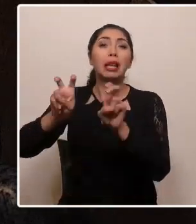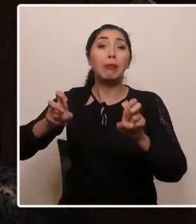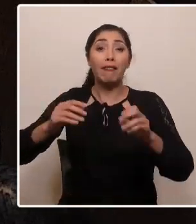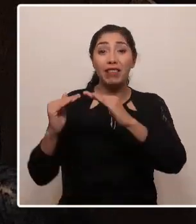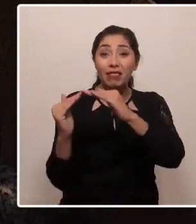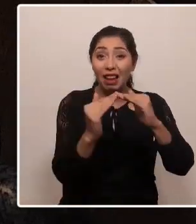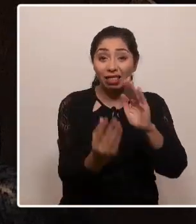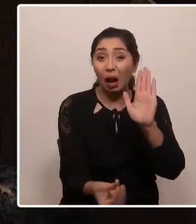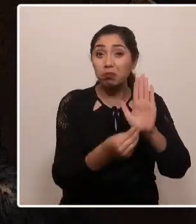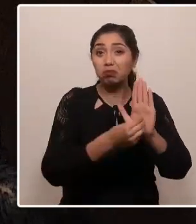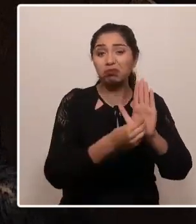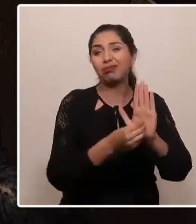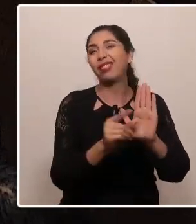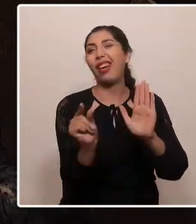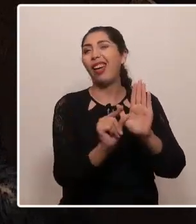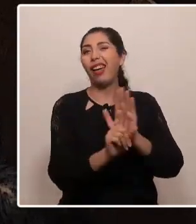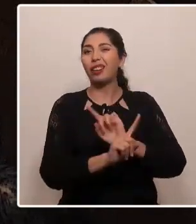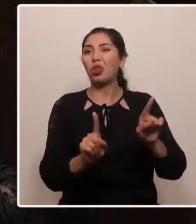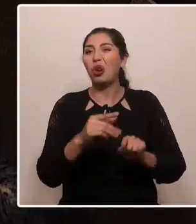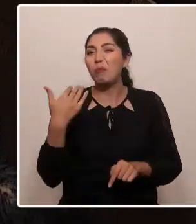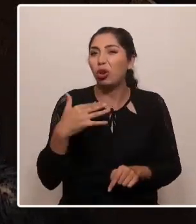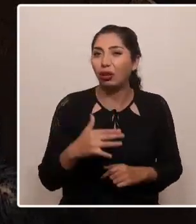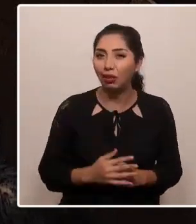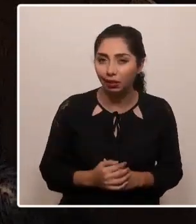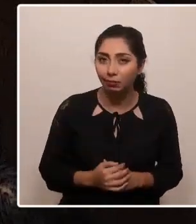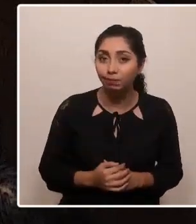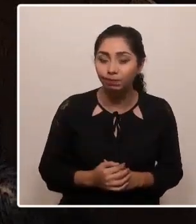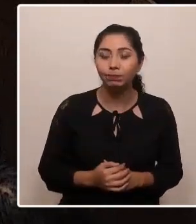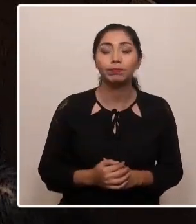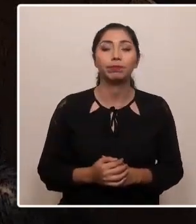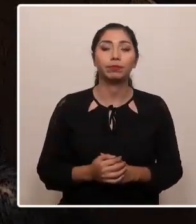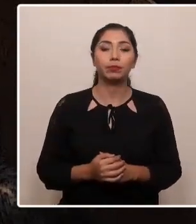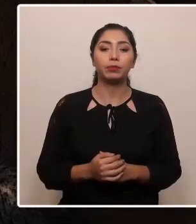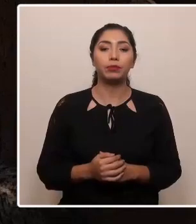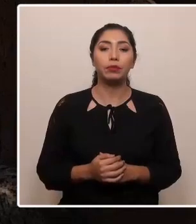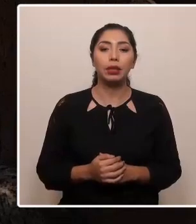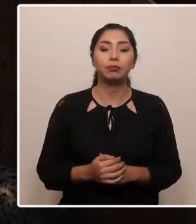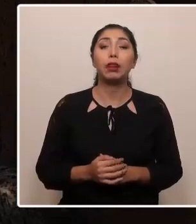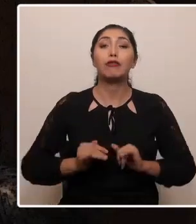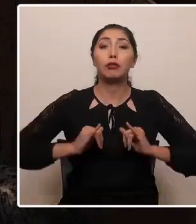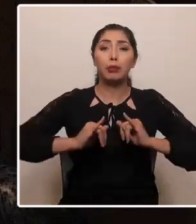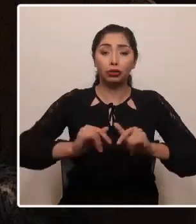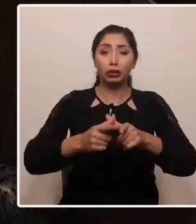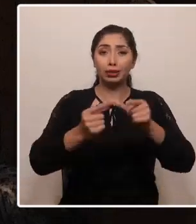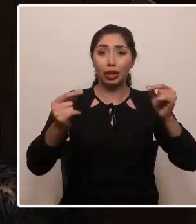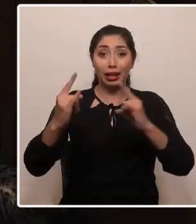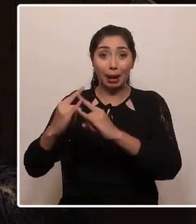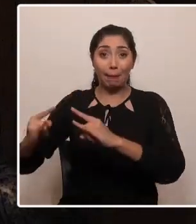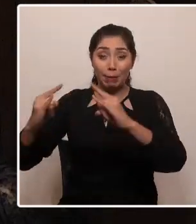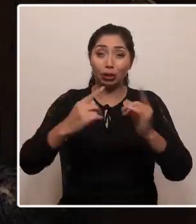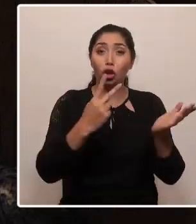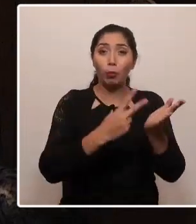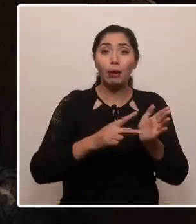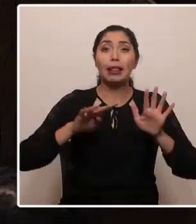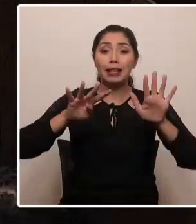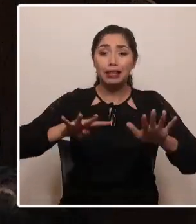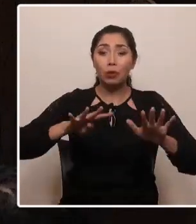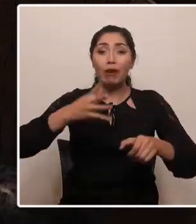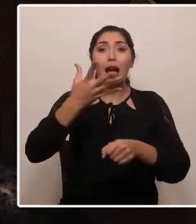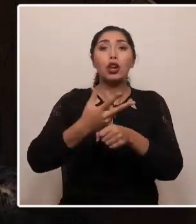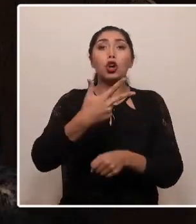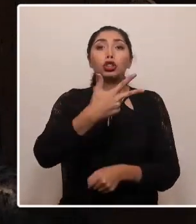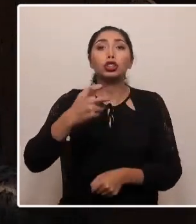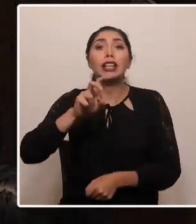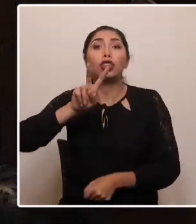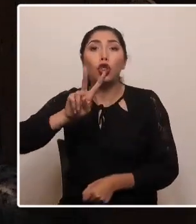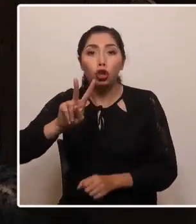en el texto constitucional. Según los datos del Catastro Nacional de Campamentos 2019, se contabilizaron 802 campamentos